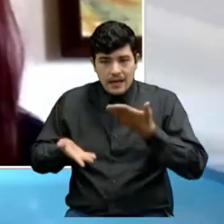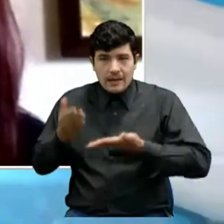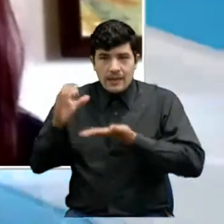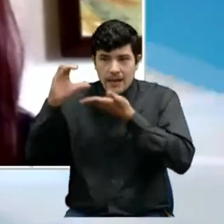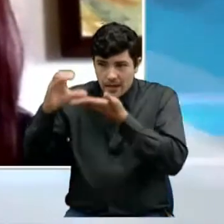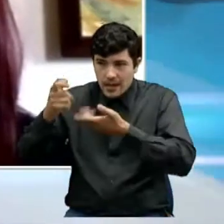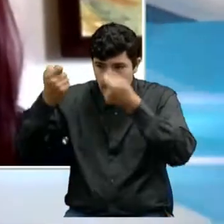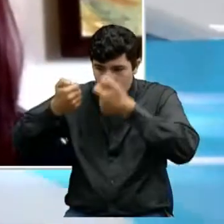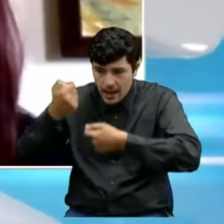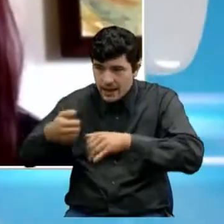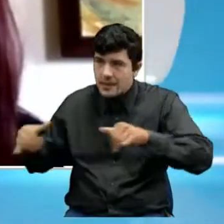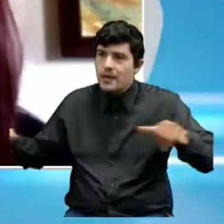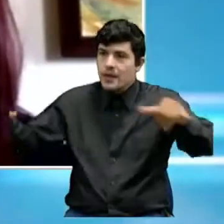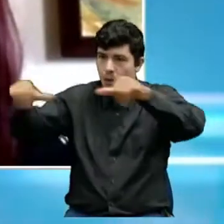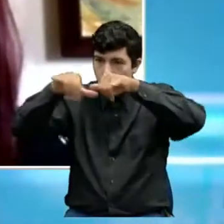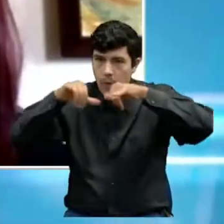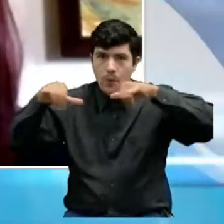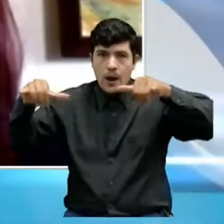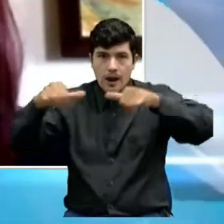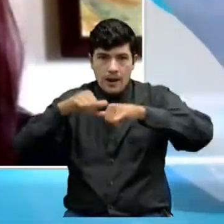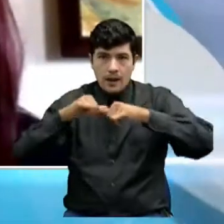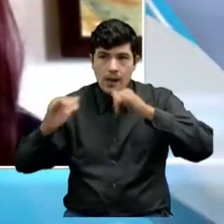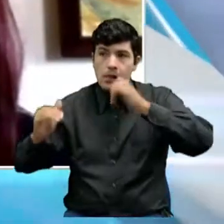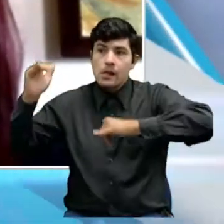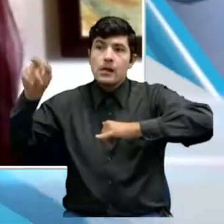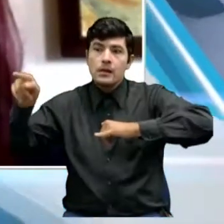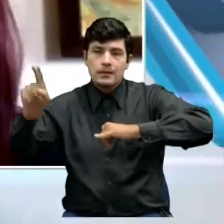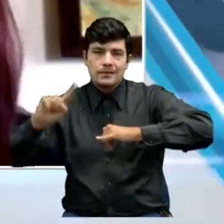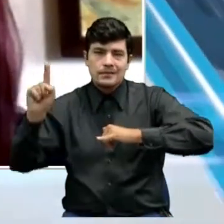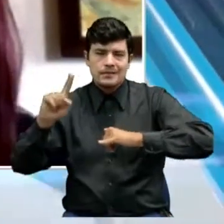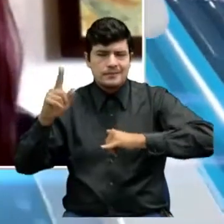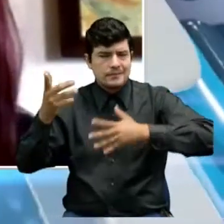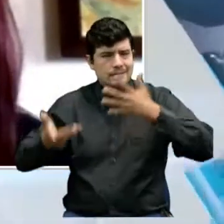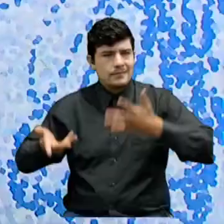mismo. Así es. Perfecto.